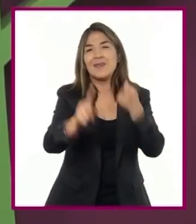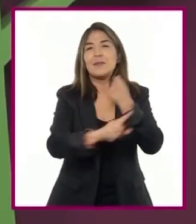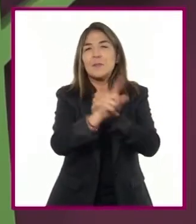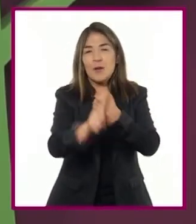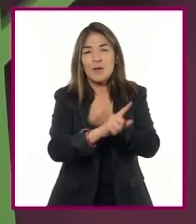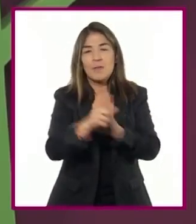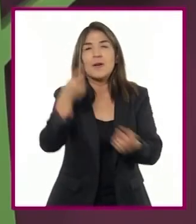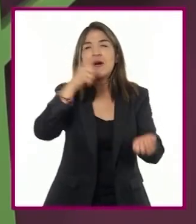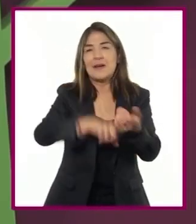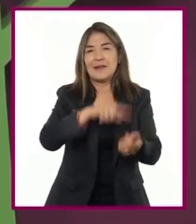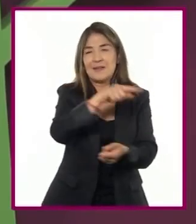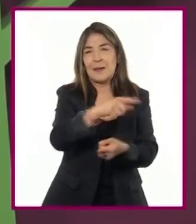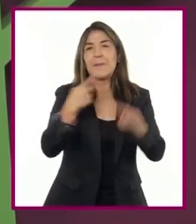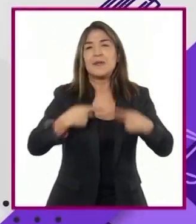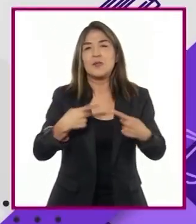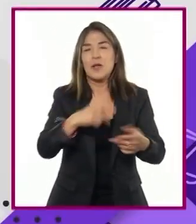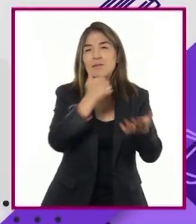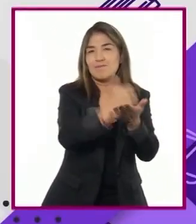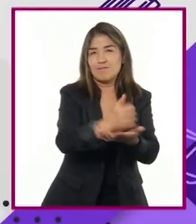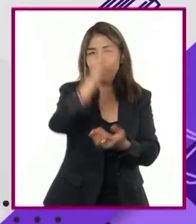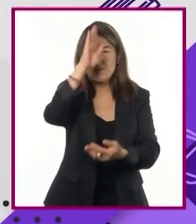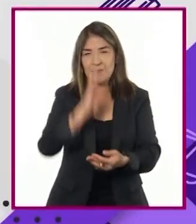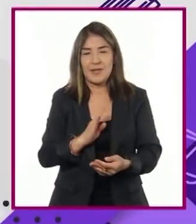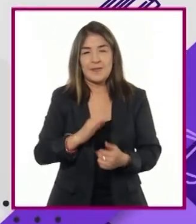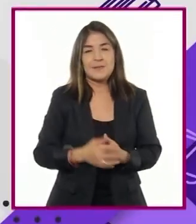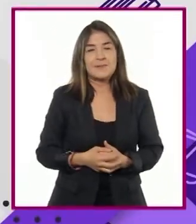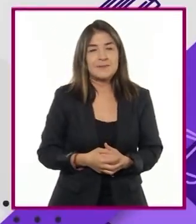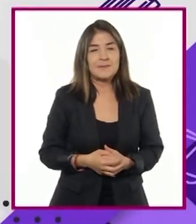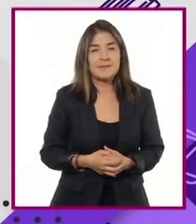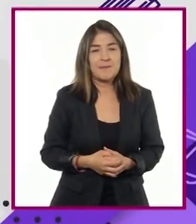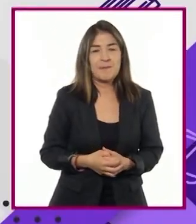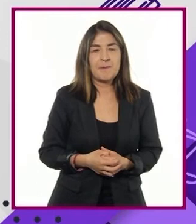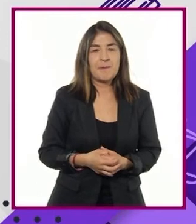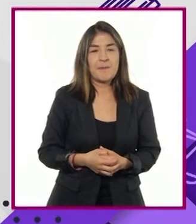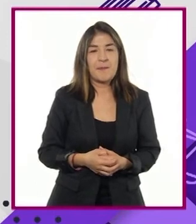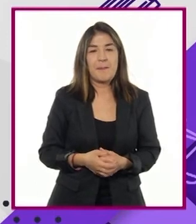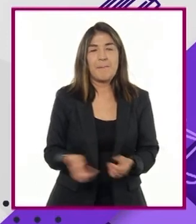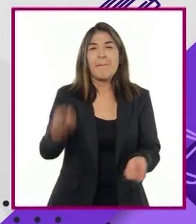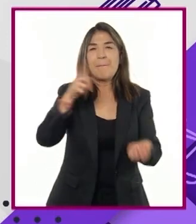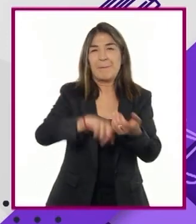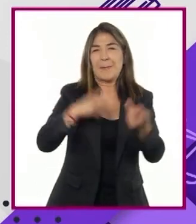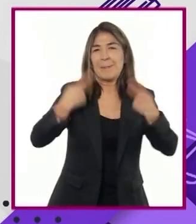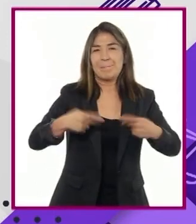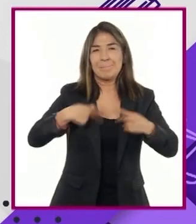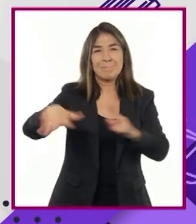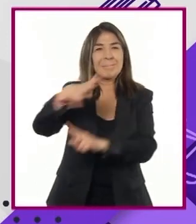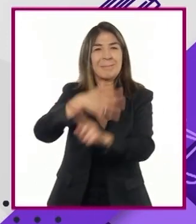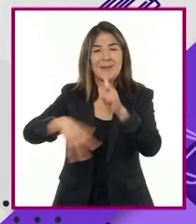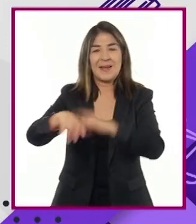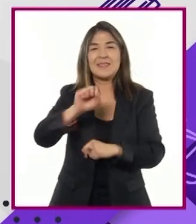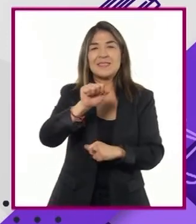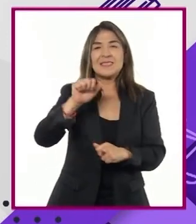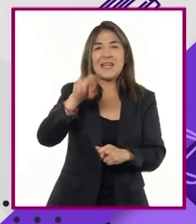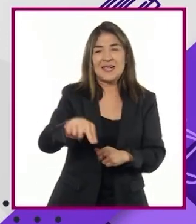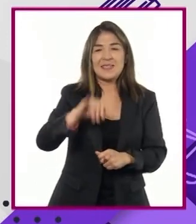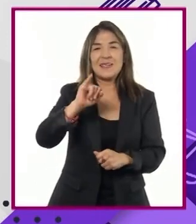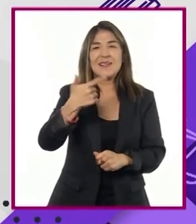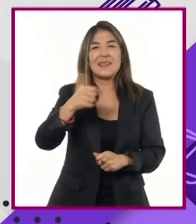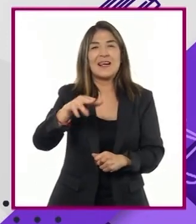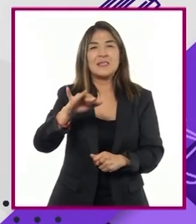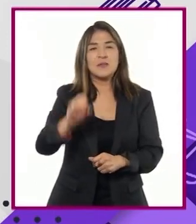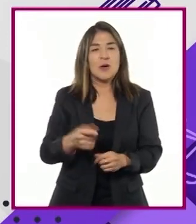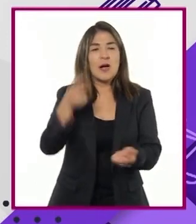la presencia de un mediador. A los habitantes de San Ignacio se les informó que debajo de su